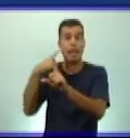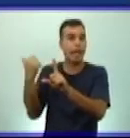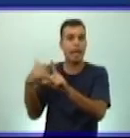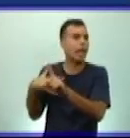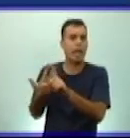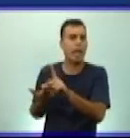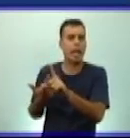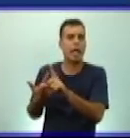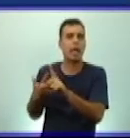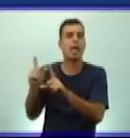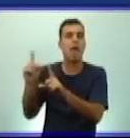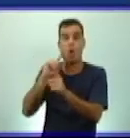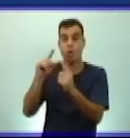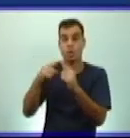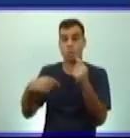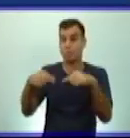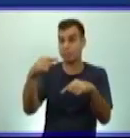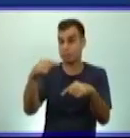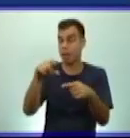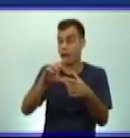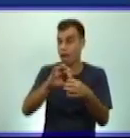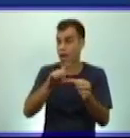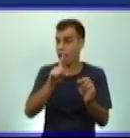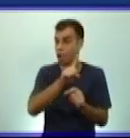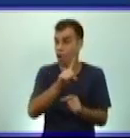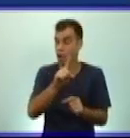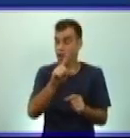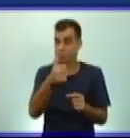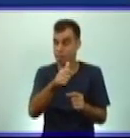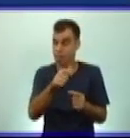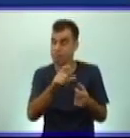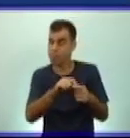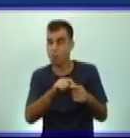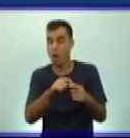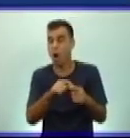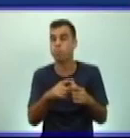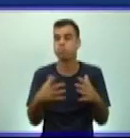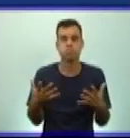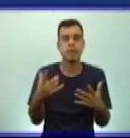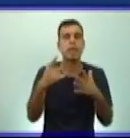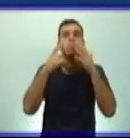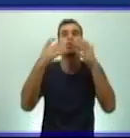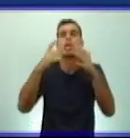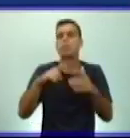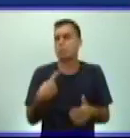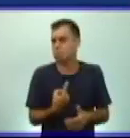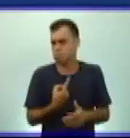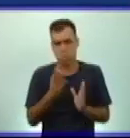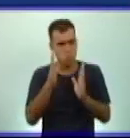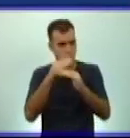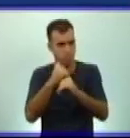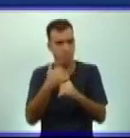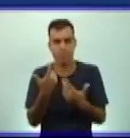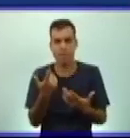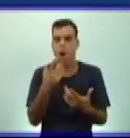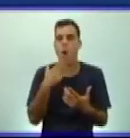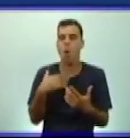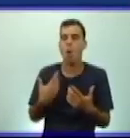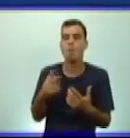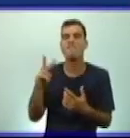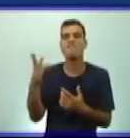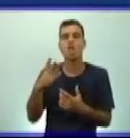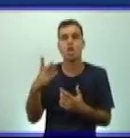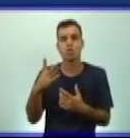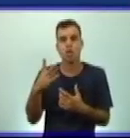que, como objetivo principal del grado, no es para nosotros de mucha importancia, y es la representación de la velocidad